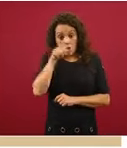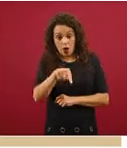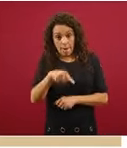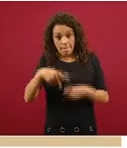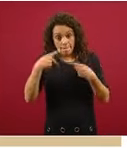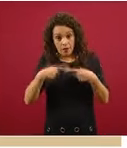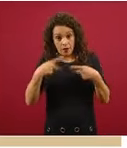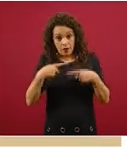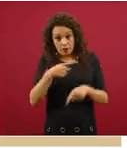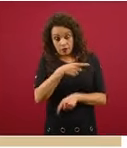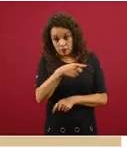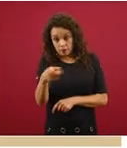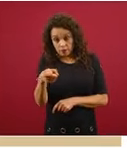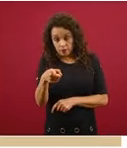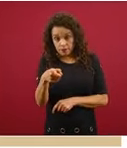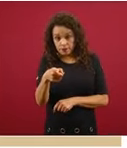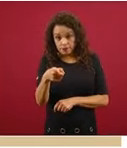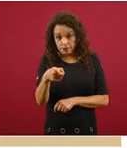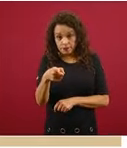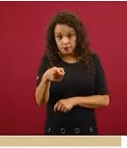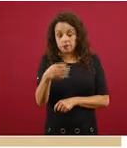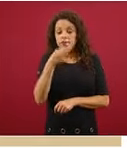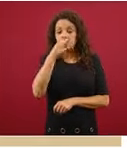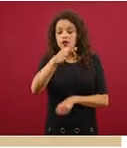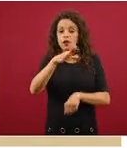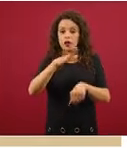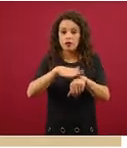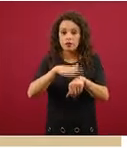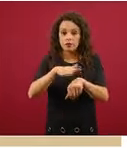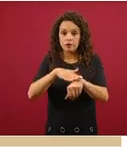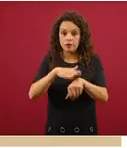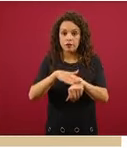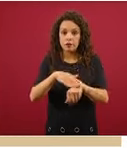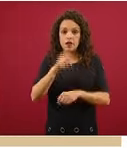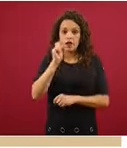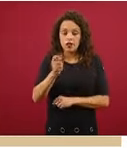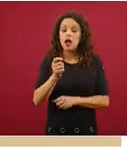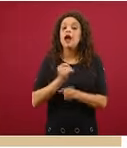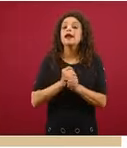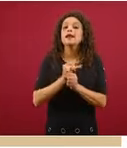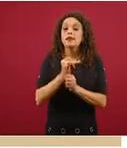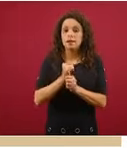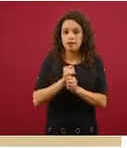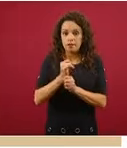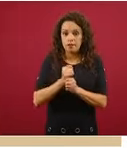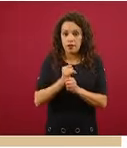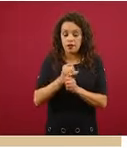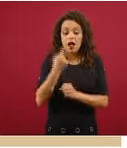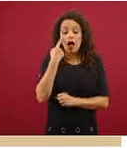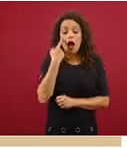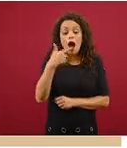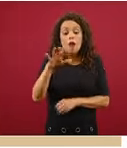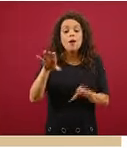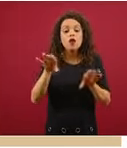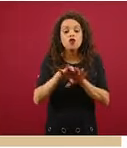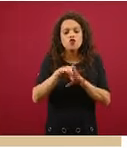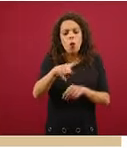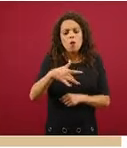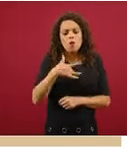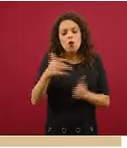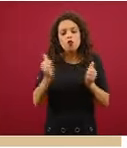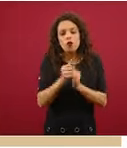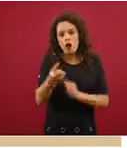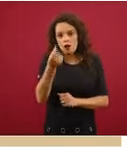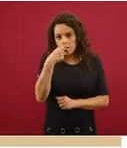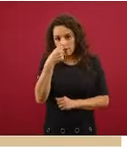se le mencione que está bajo un protocolo de investigación con este tratamiento y la persona o los